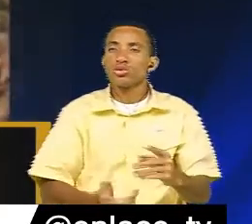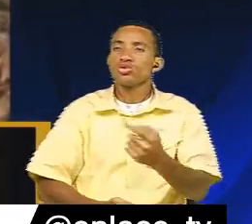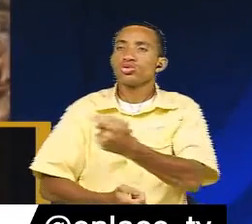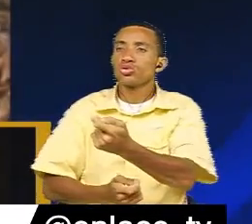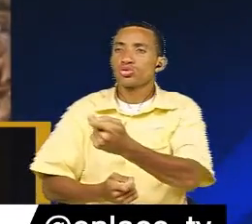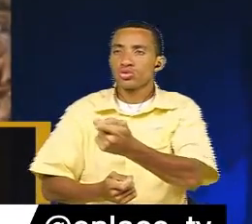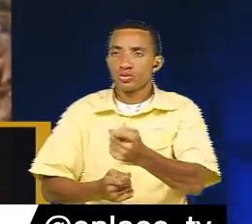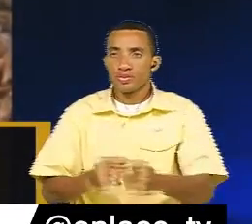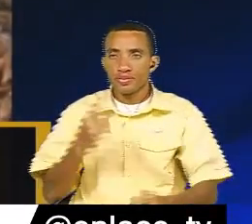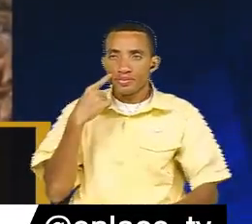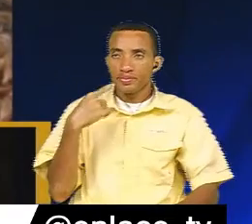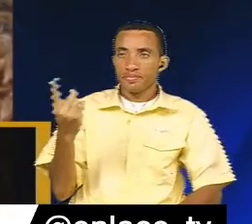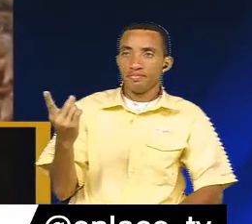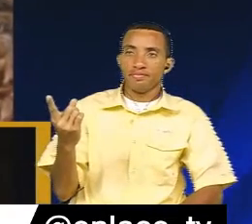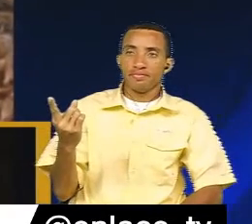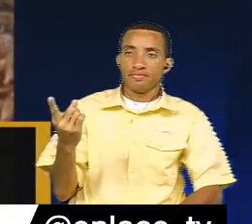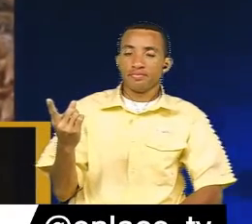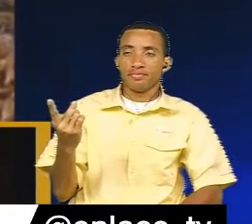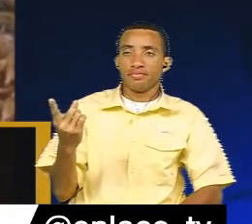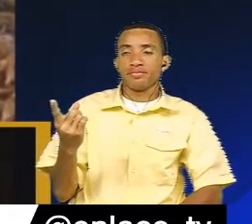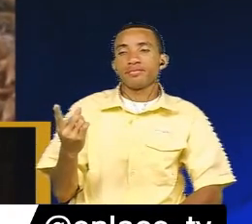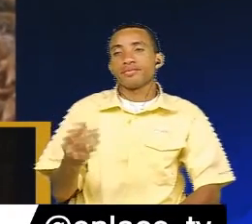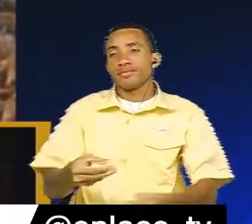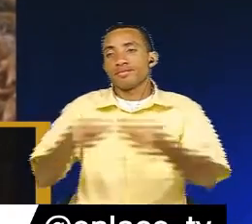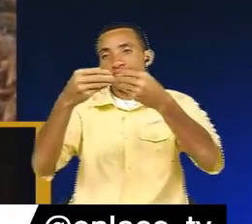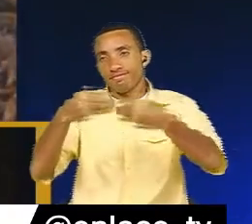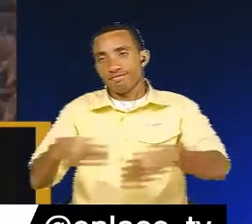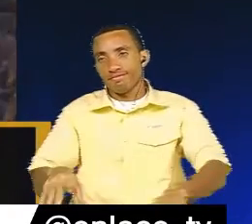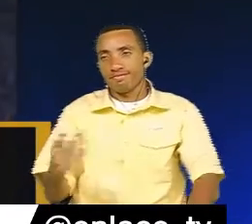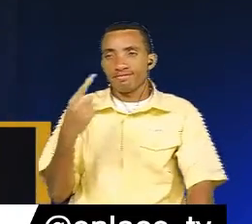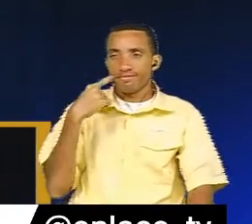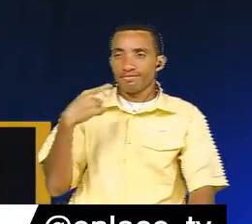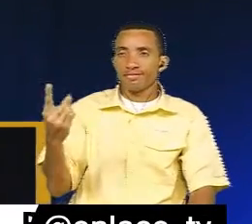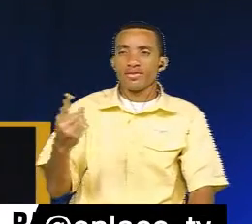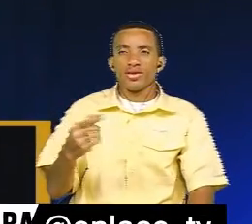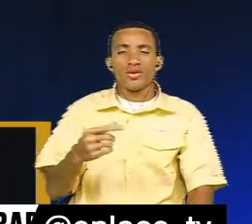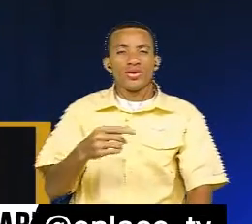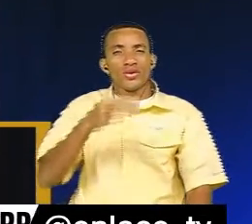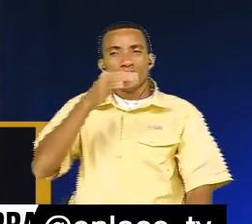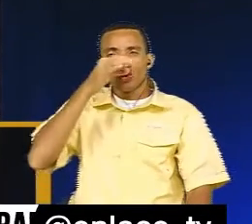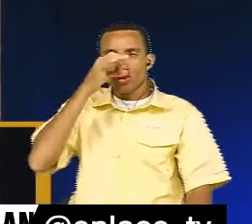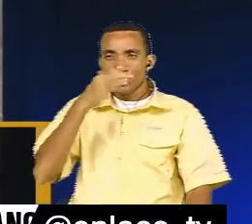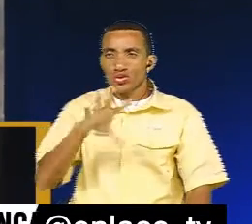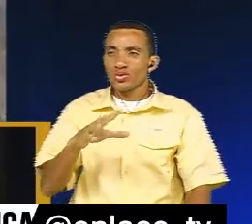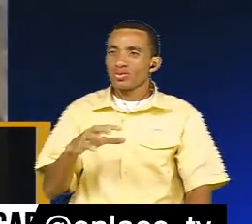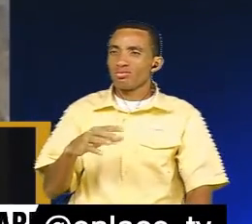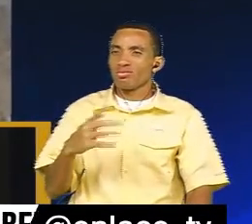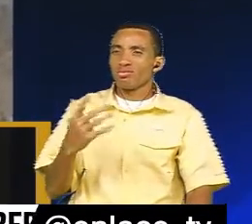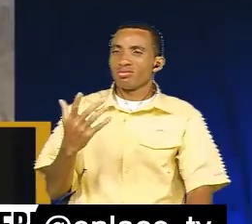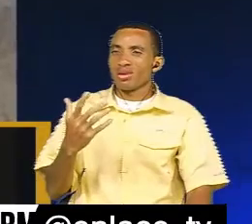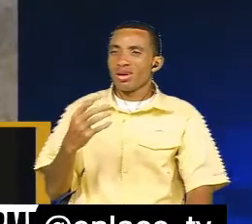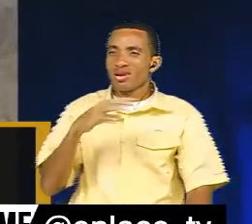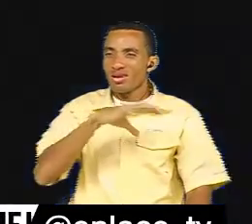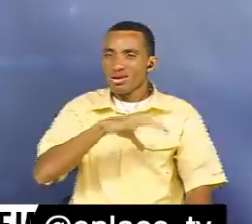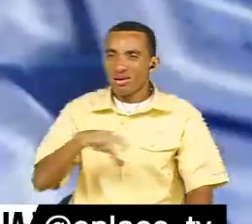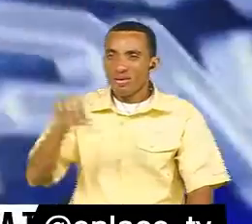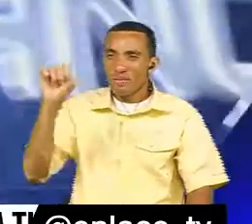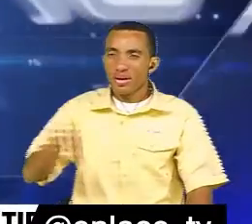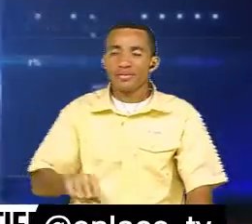como el comisariato. Desechos que afean en la ciudad y que se prestan, según la comunidad, para que se cometan actos